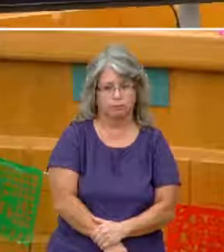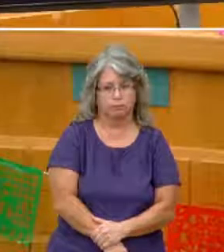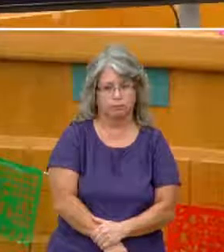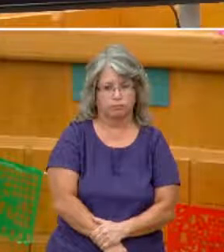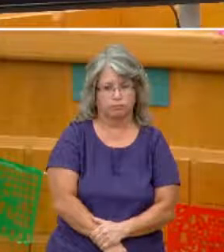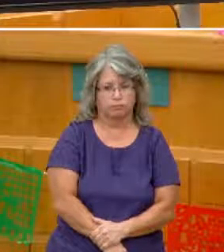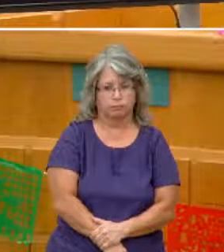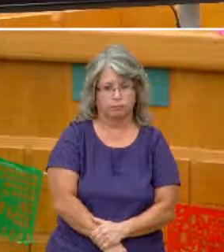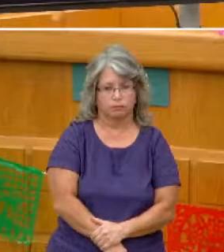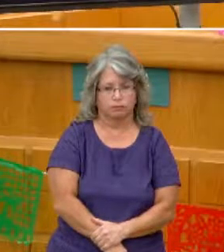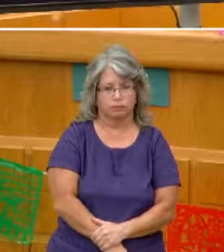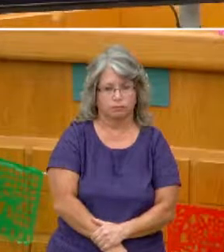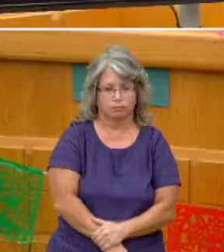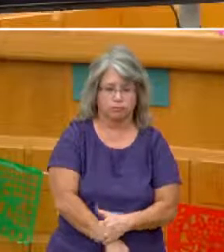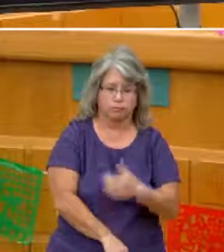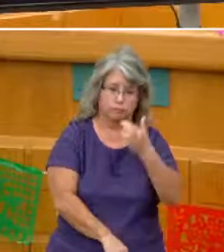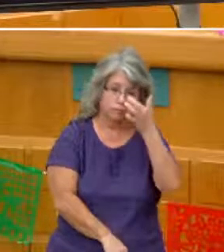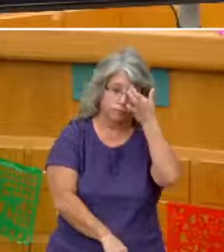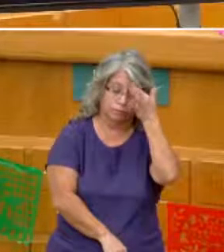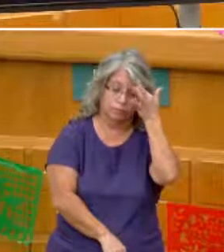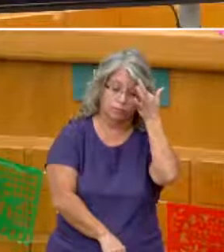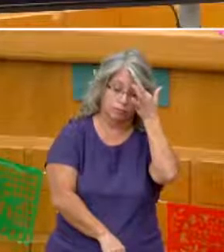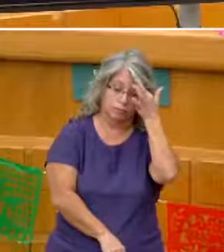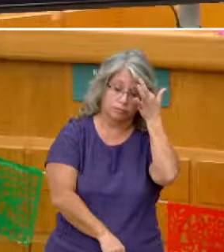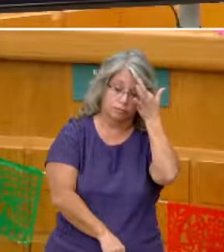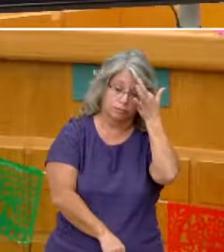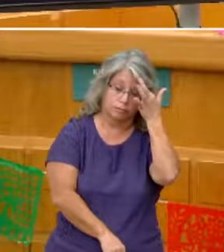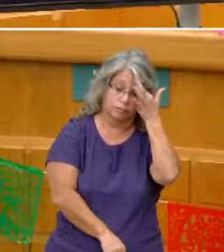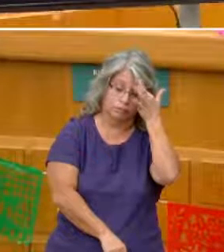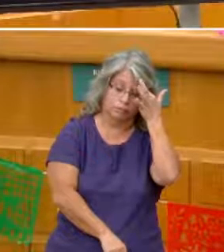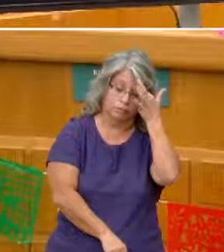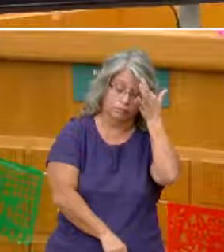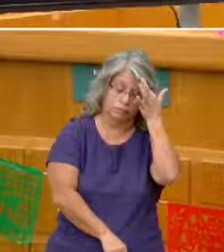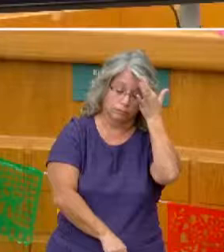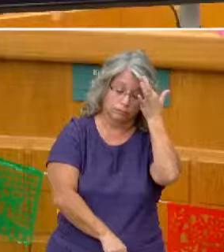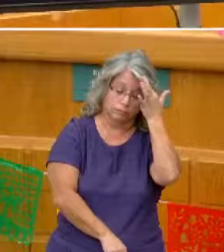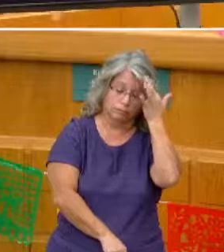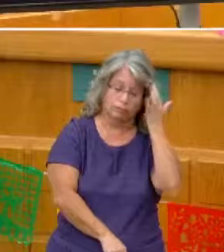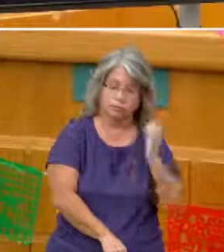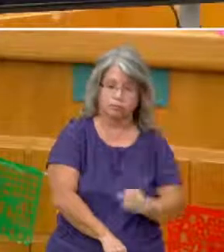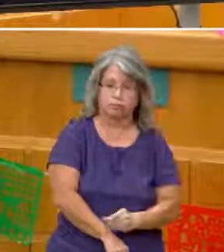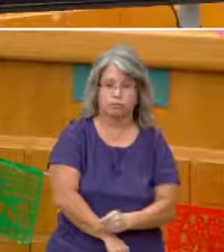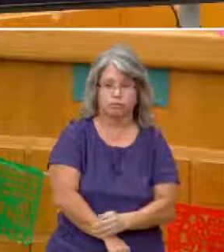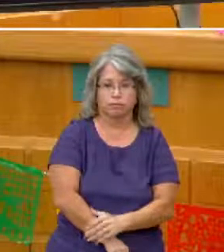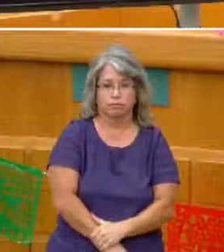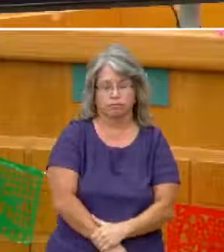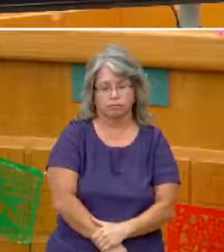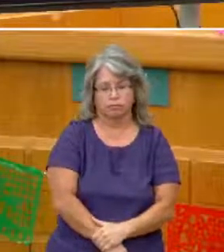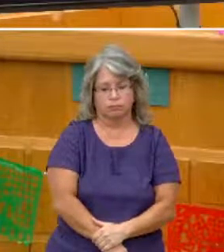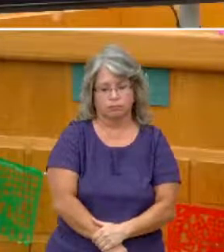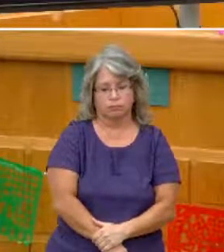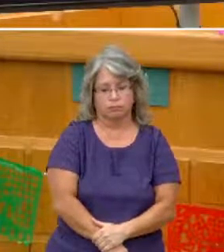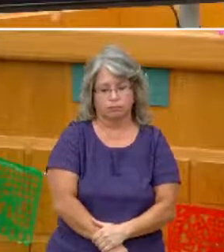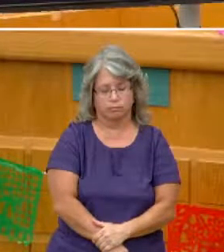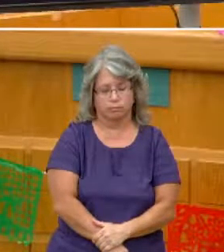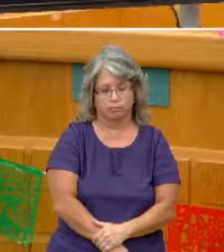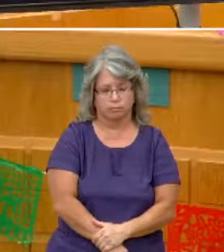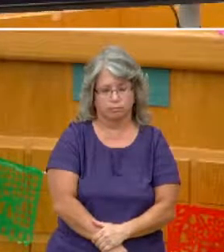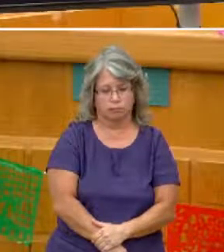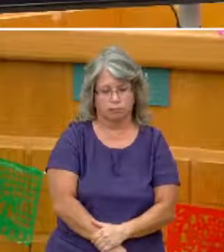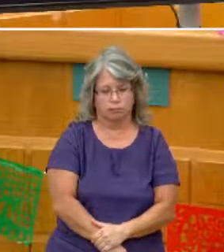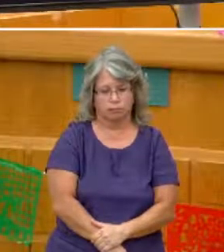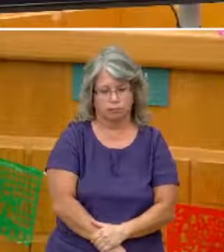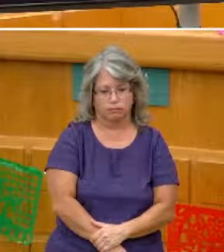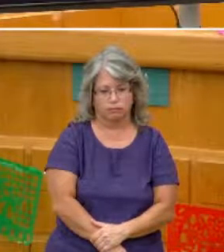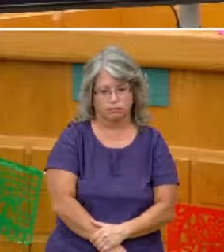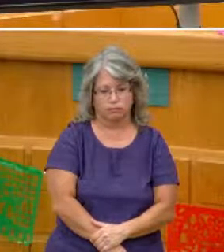hasta mayo de 2022. Los CDC recomiendan que todas las personas mayores de 6 meses se vacunen contra la influenza. La vacuna COVID-19 y la